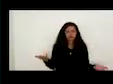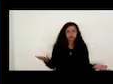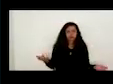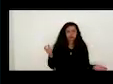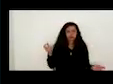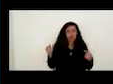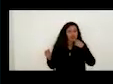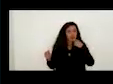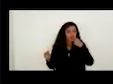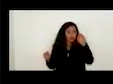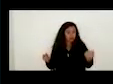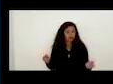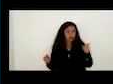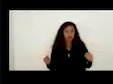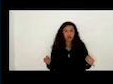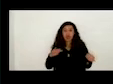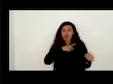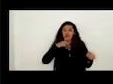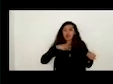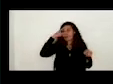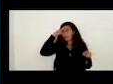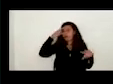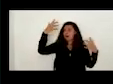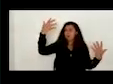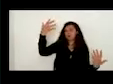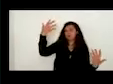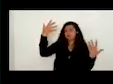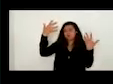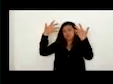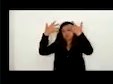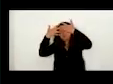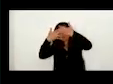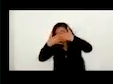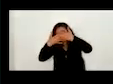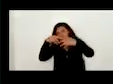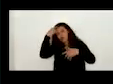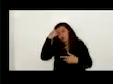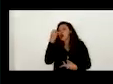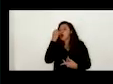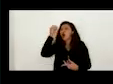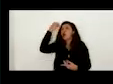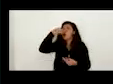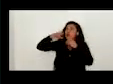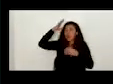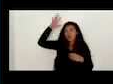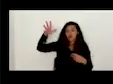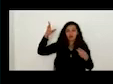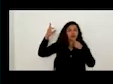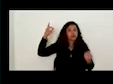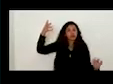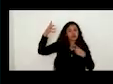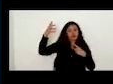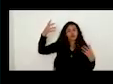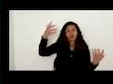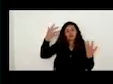realidad debería de ajustarse y adecuarse a la alimentación de un adulto, sin embargo, solamente cuidando la porción